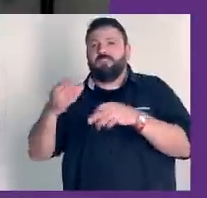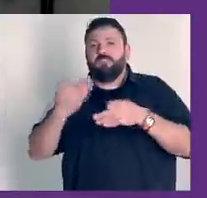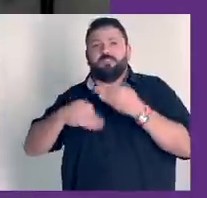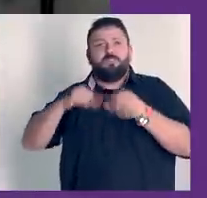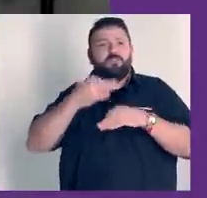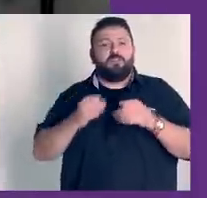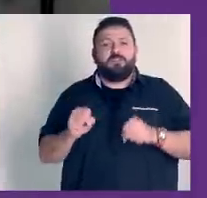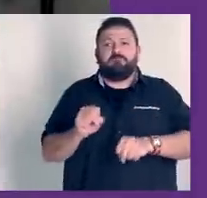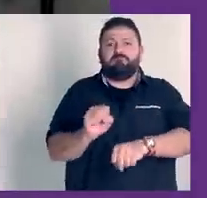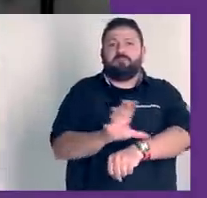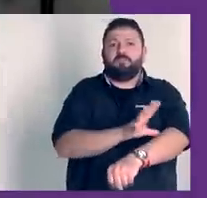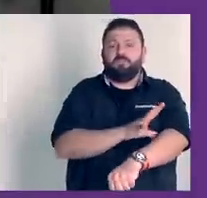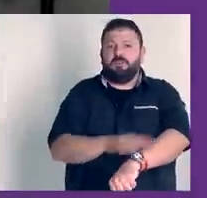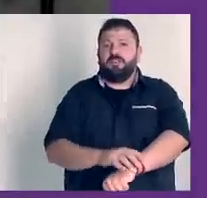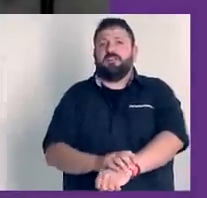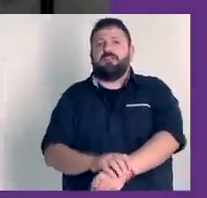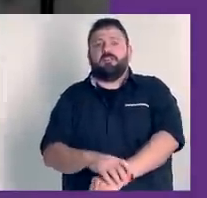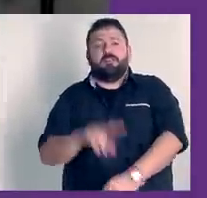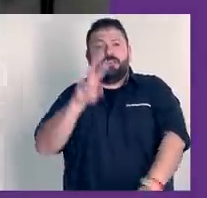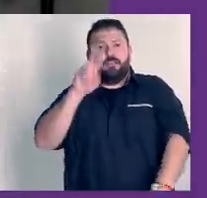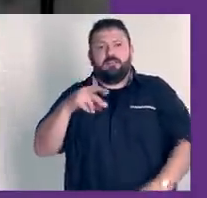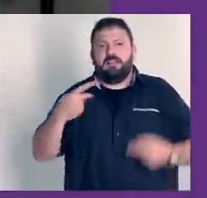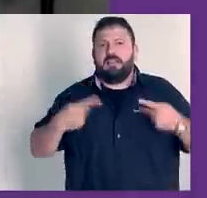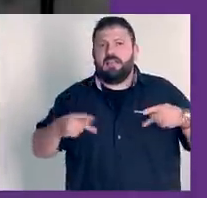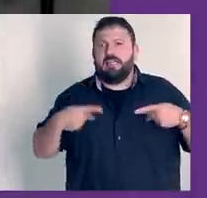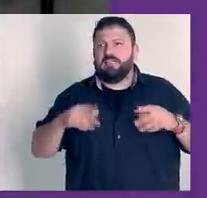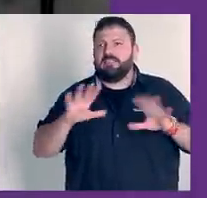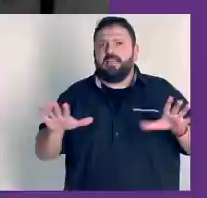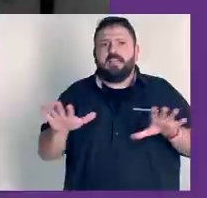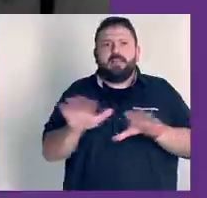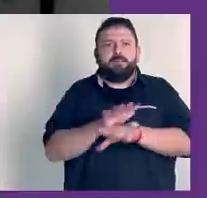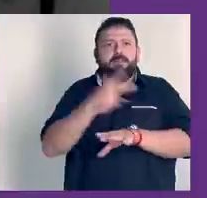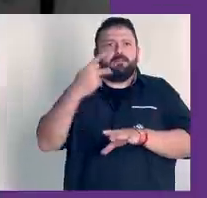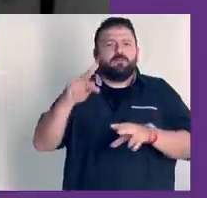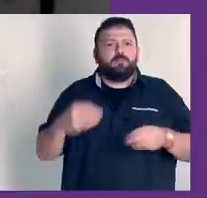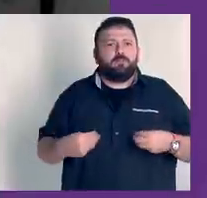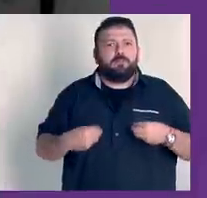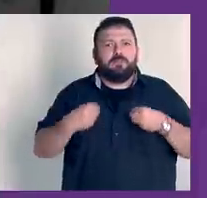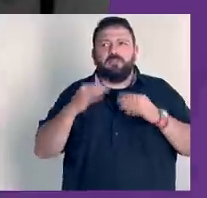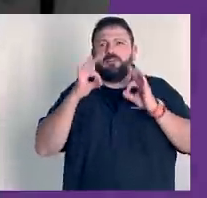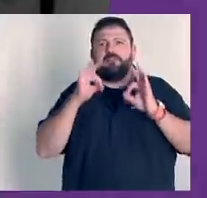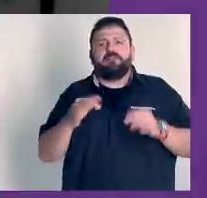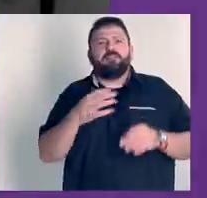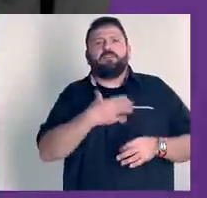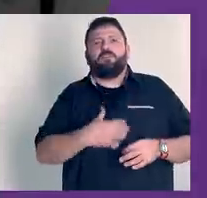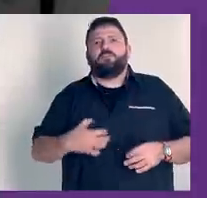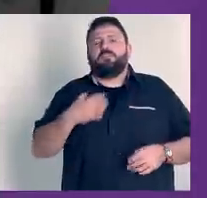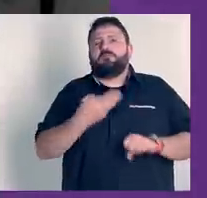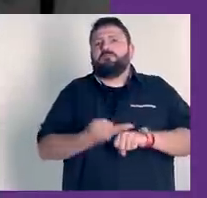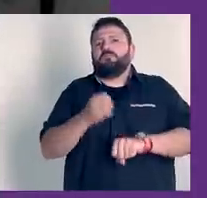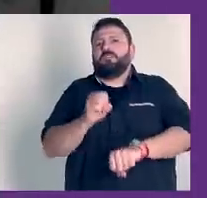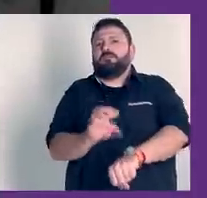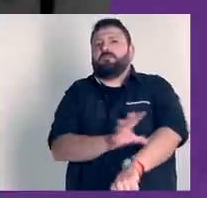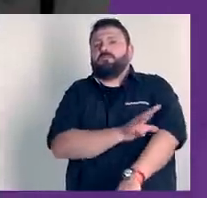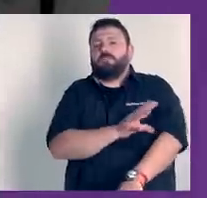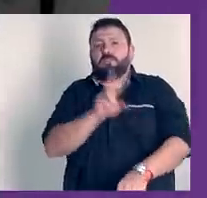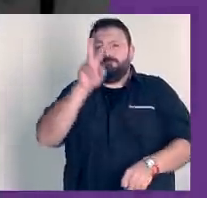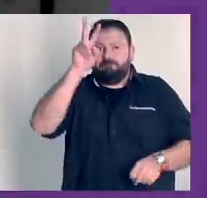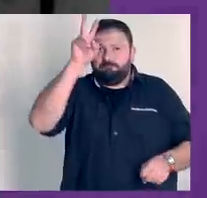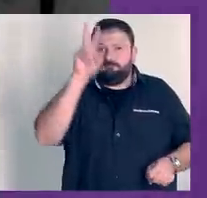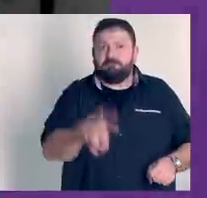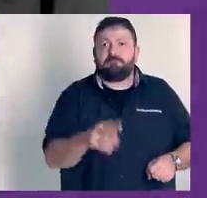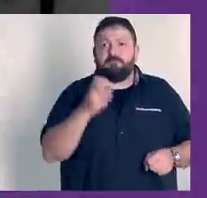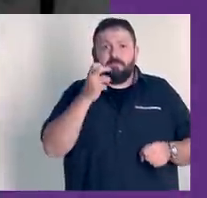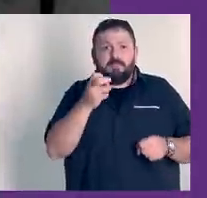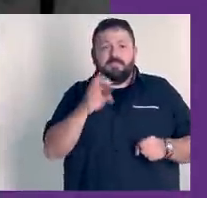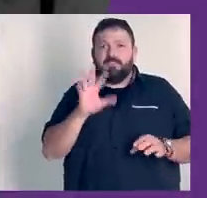está emocionada, está la gente transformando su salud, están usando el producto, están emocionados, y la verdad es que hace un